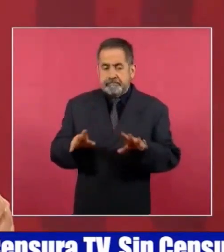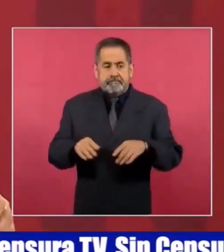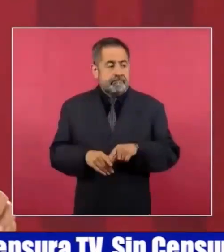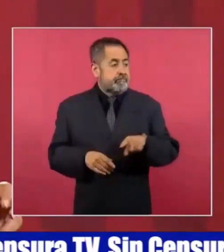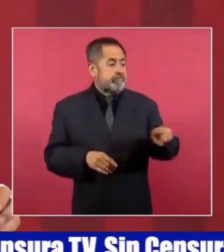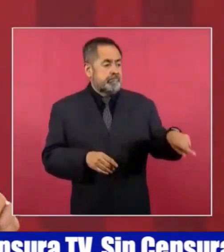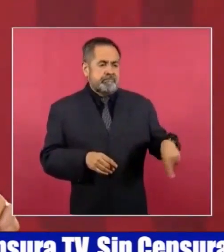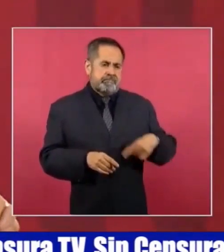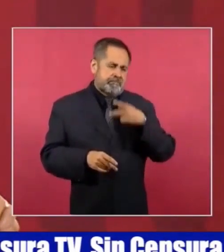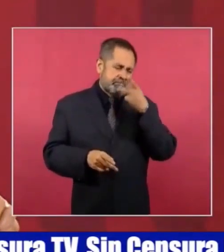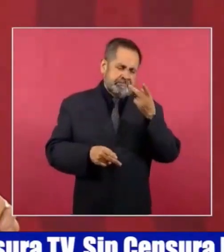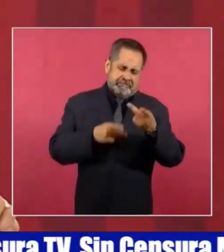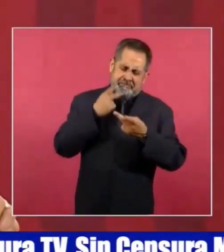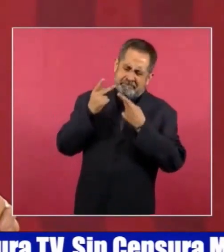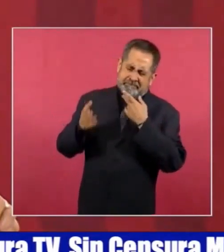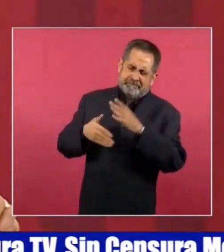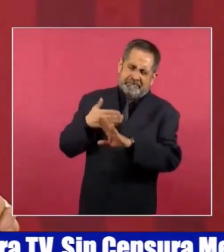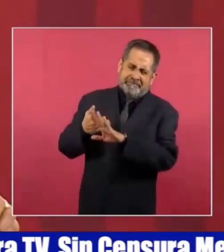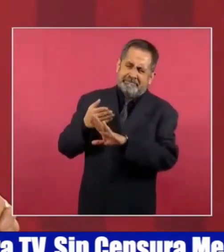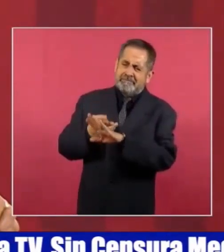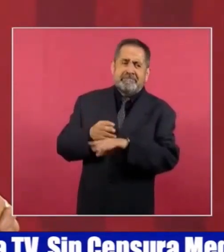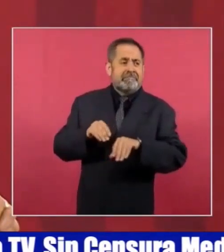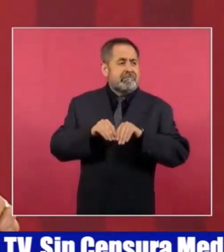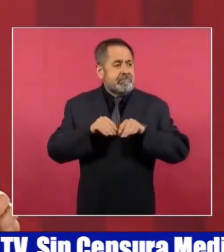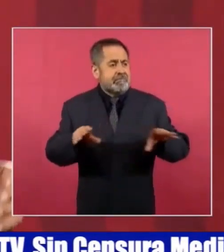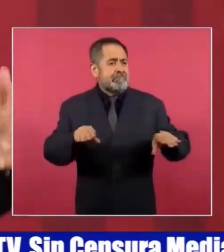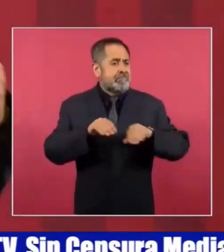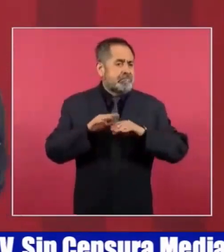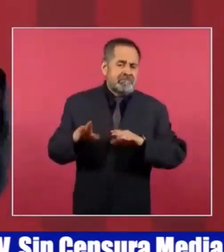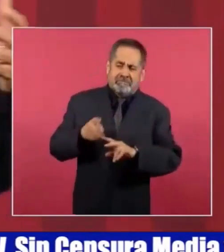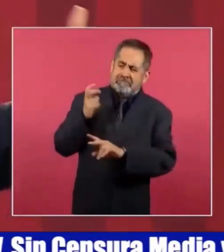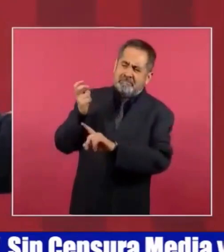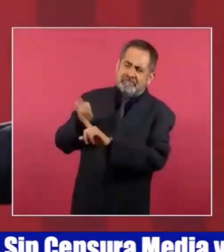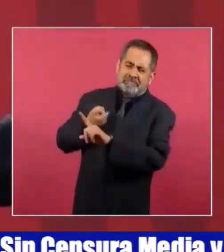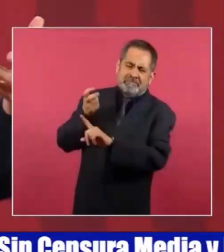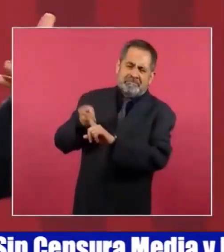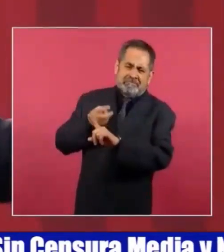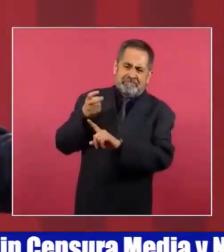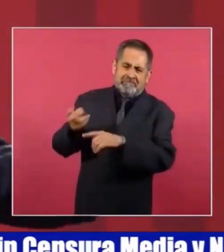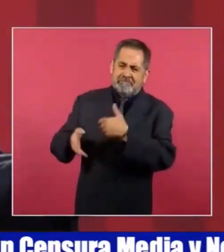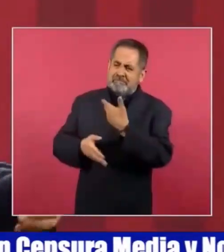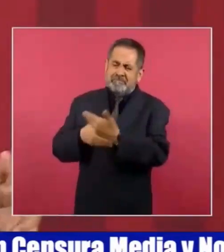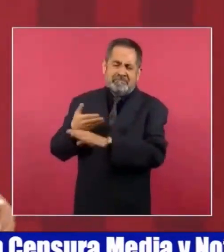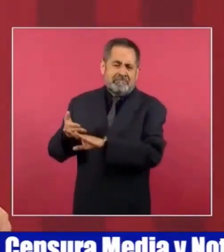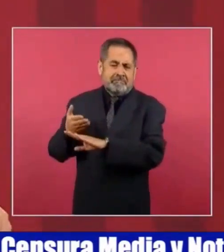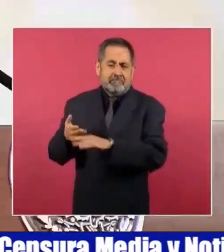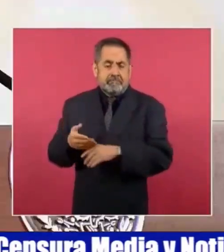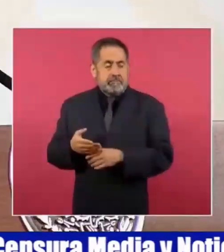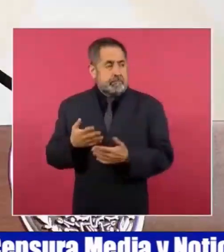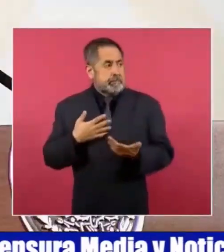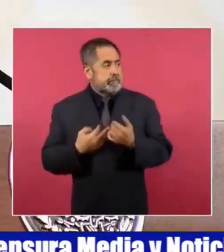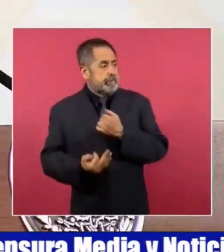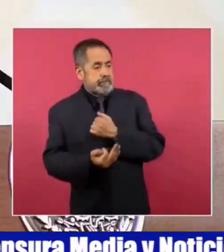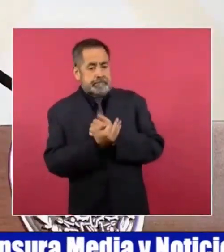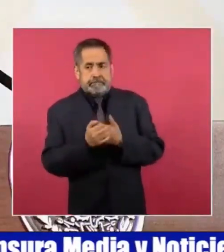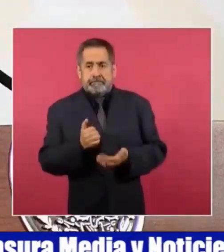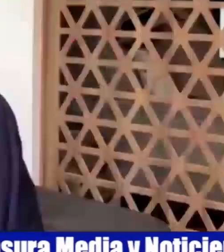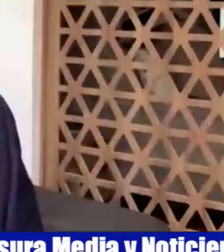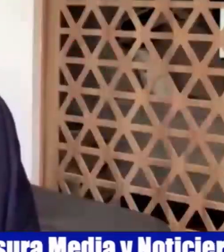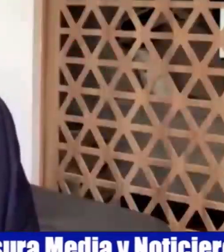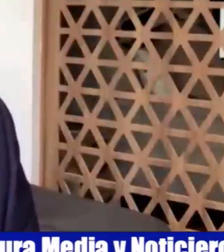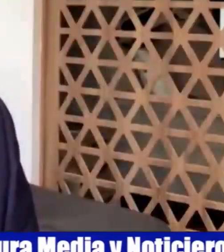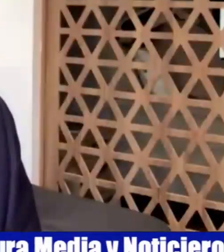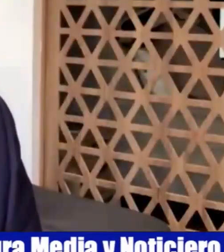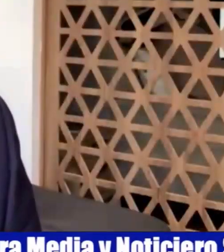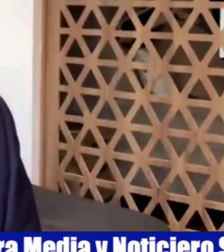de plataformas como Twitter. Hoy el presidente Andrés Manuel López Obrador habló de los